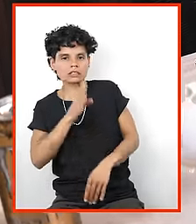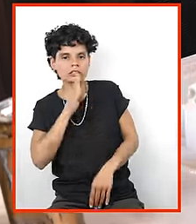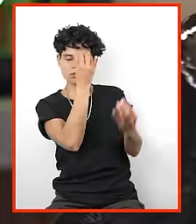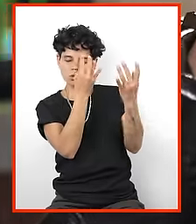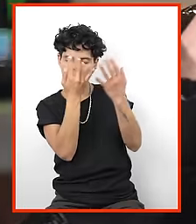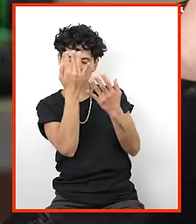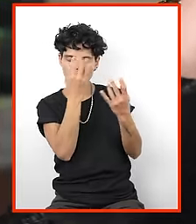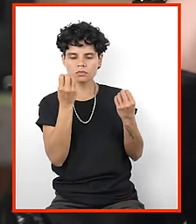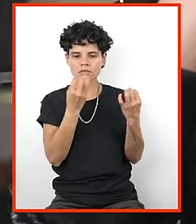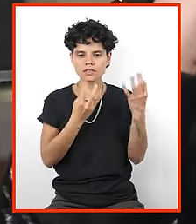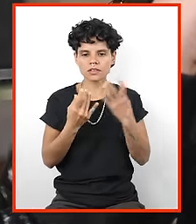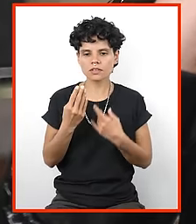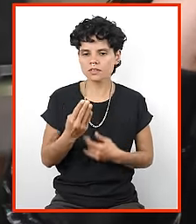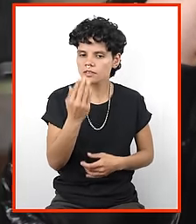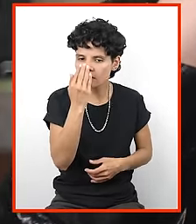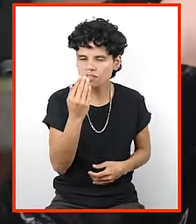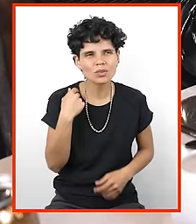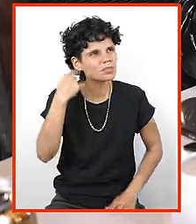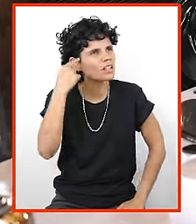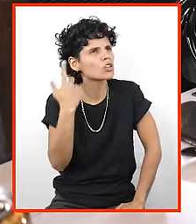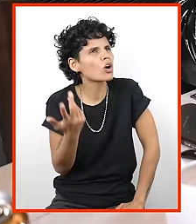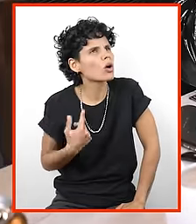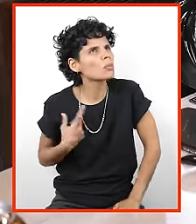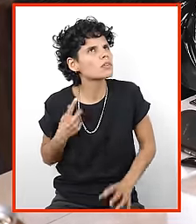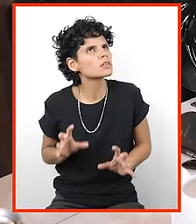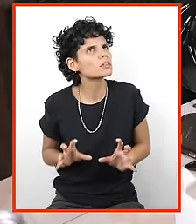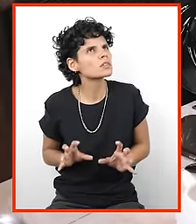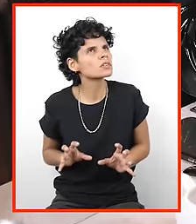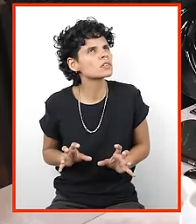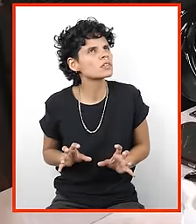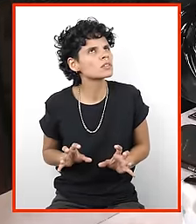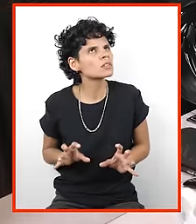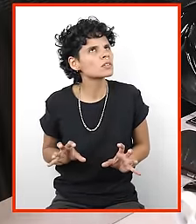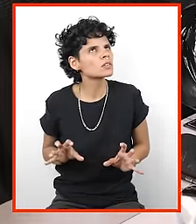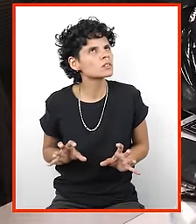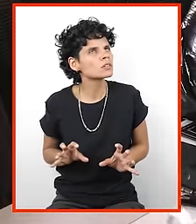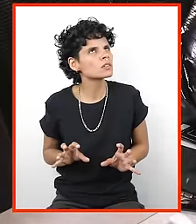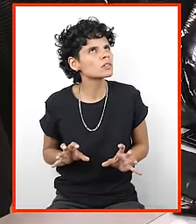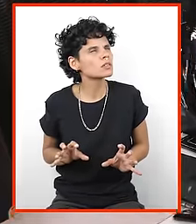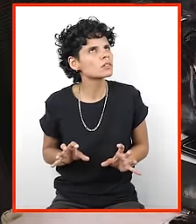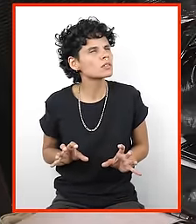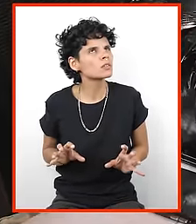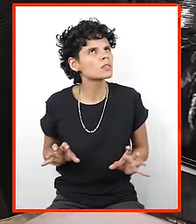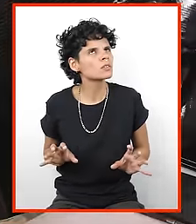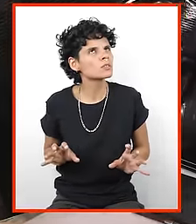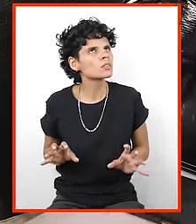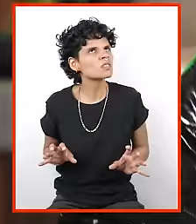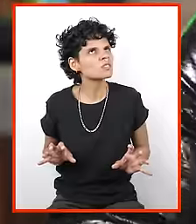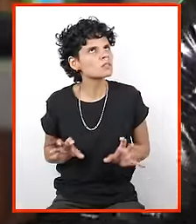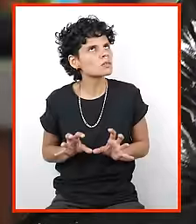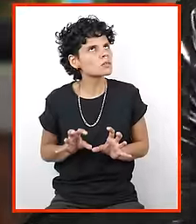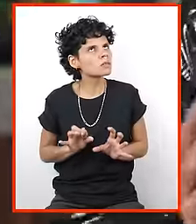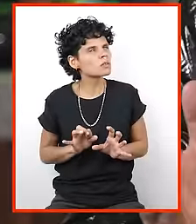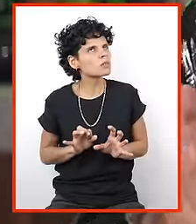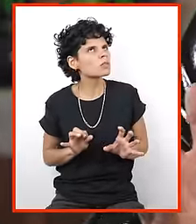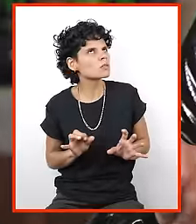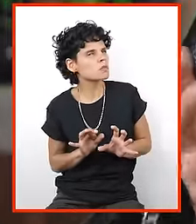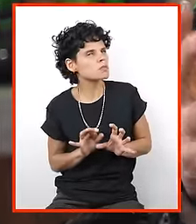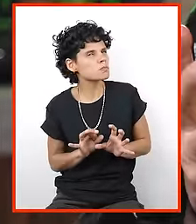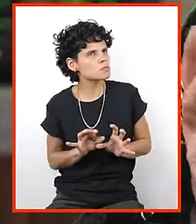lo de la nariz. Entonces, estoy tratando de pensar cómo lo haces para apretar ahí el culo. ¿No? O sea, claro, ahí está,